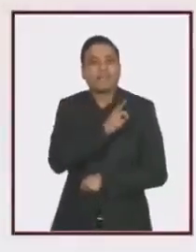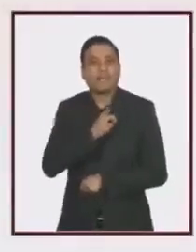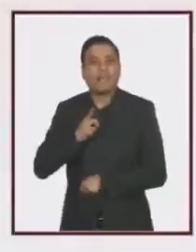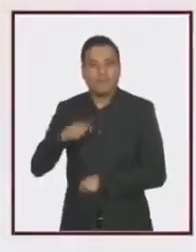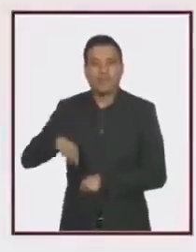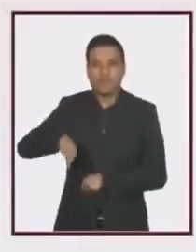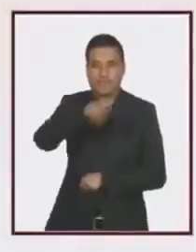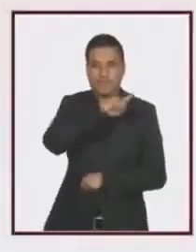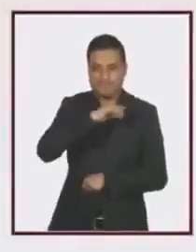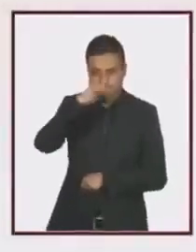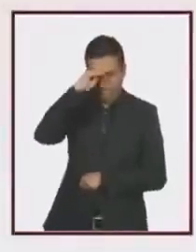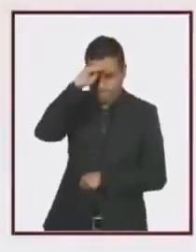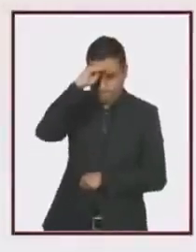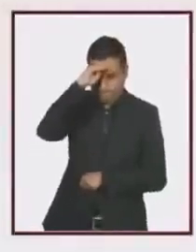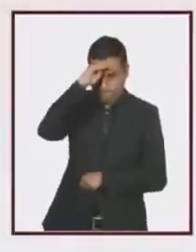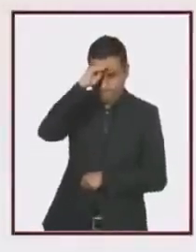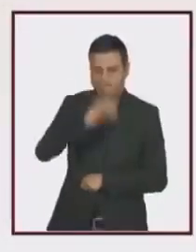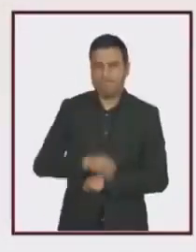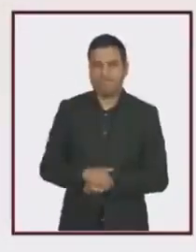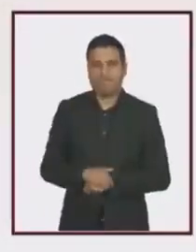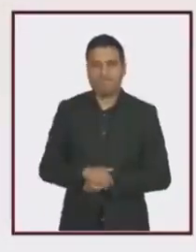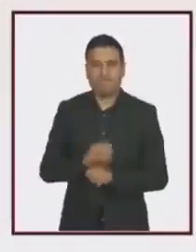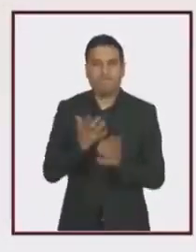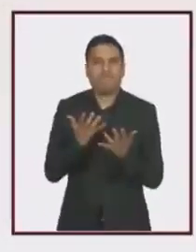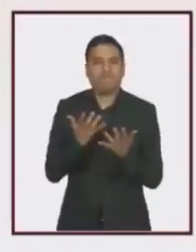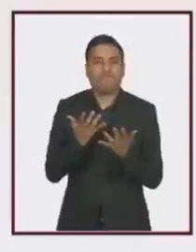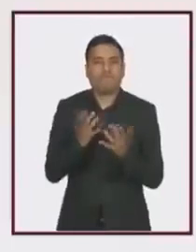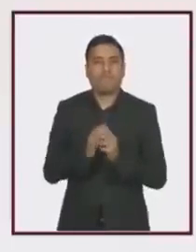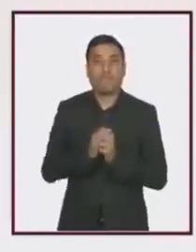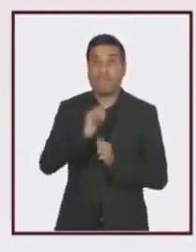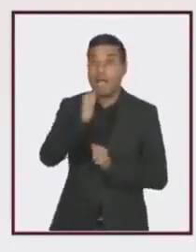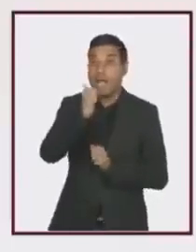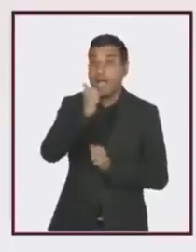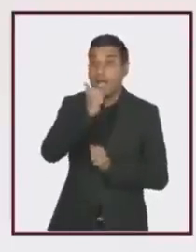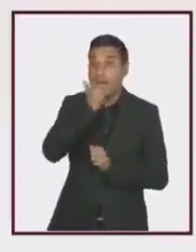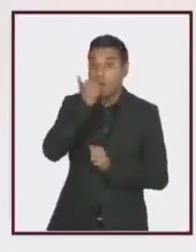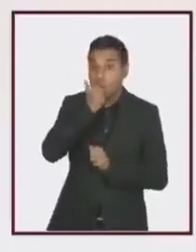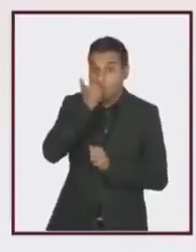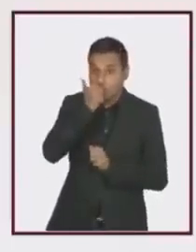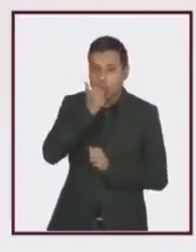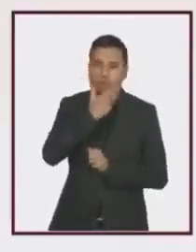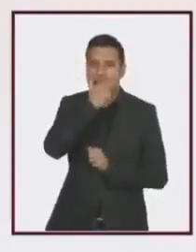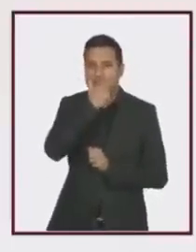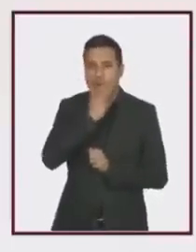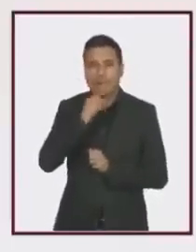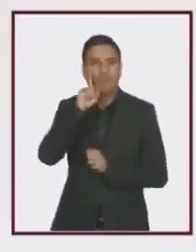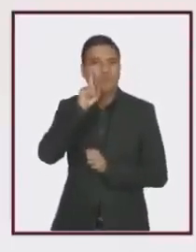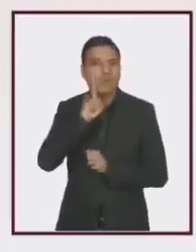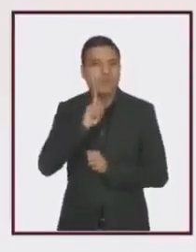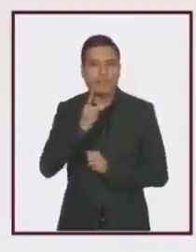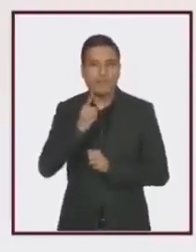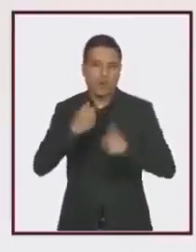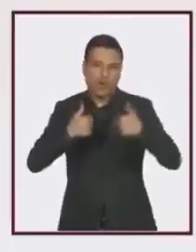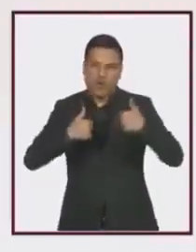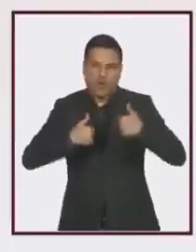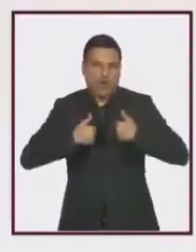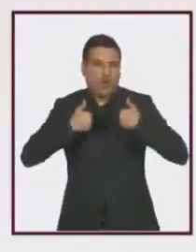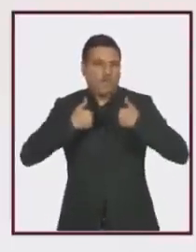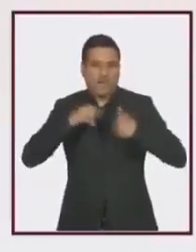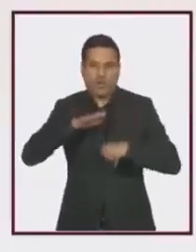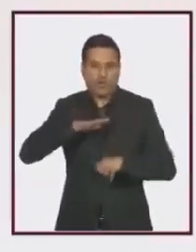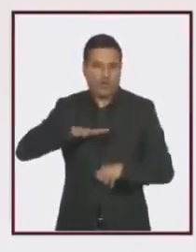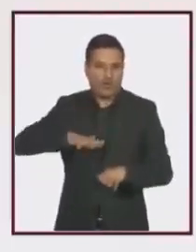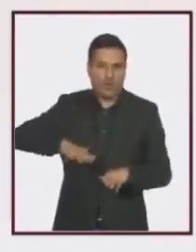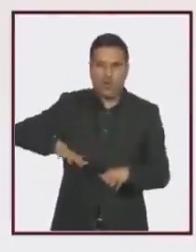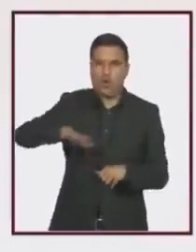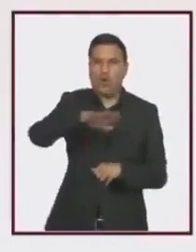los aprendizajes que han logrado los estudiantes, las alumnas, los alumnos y los adolescentes de cada uno de